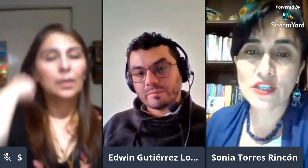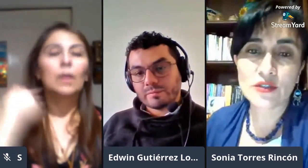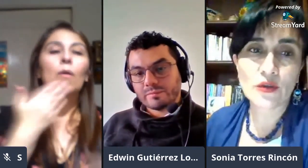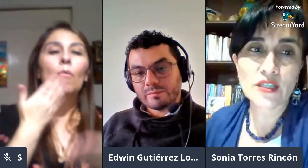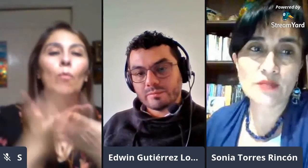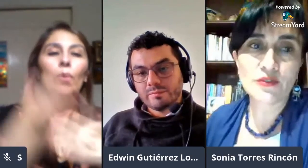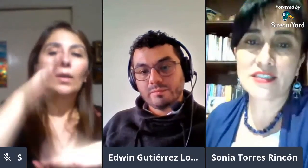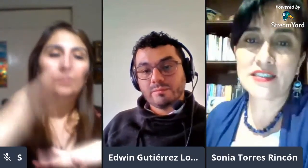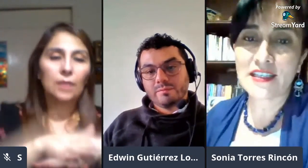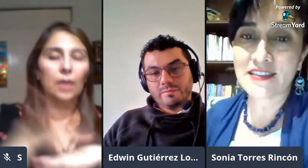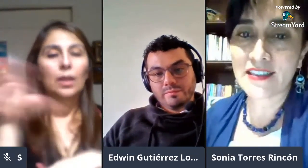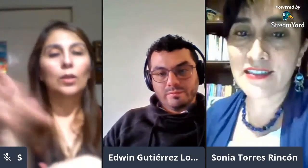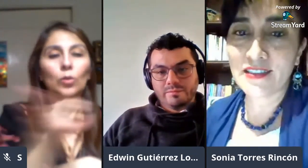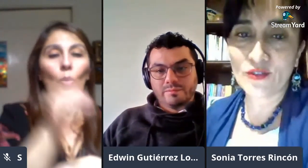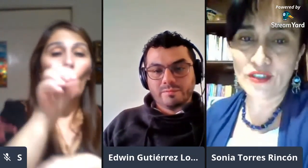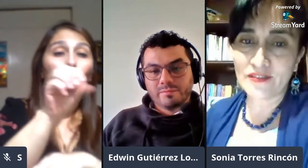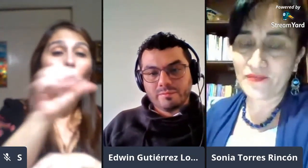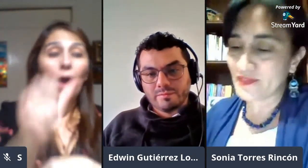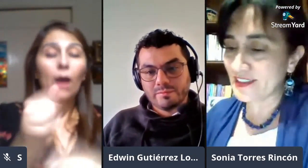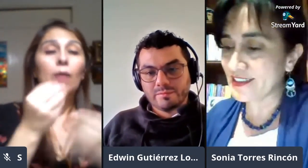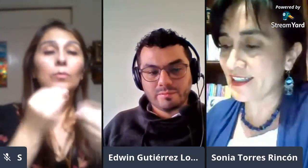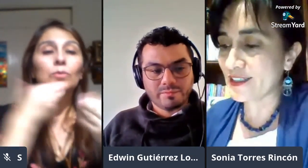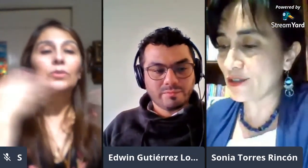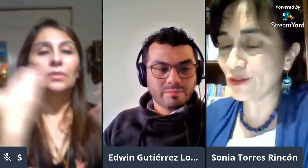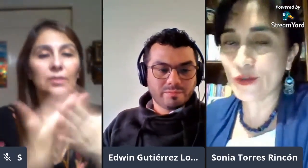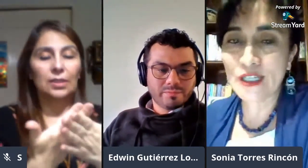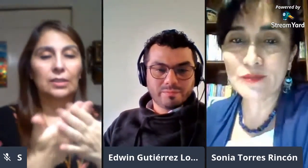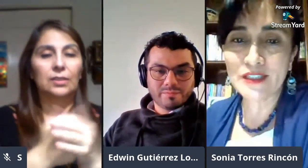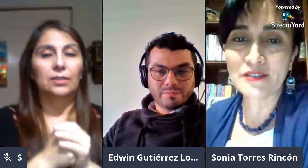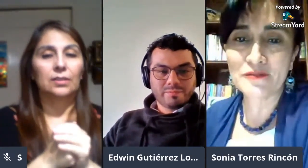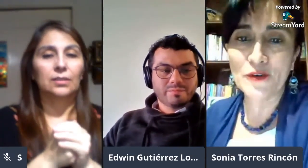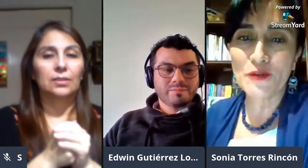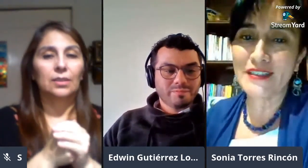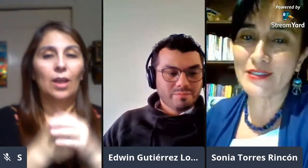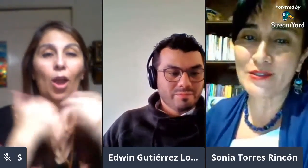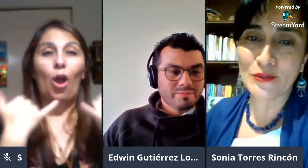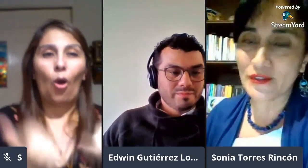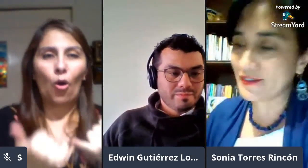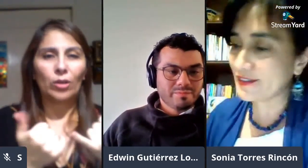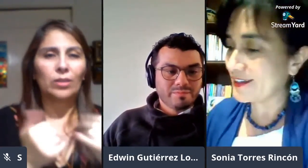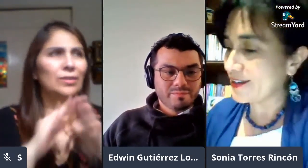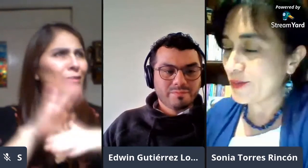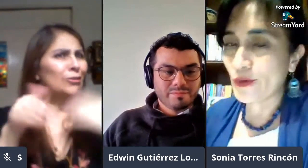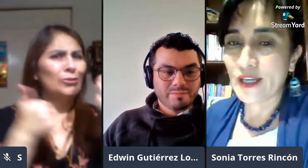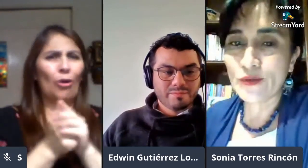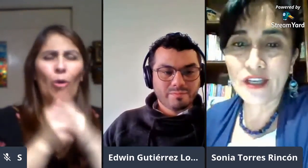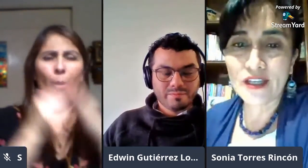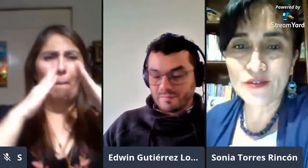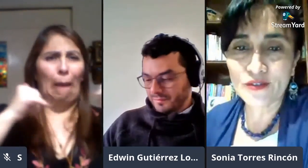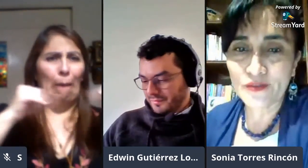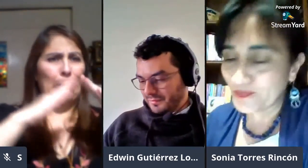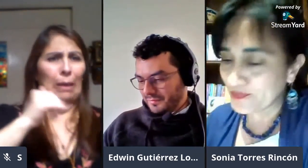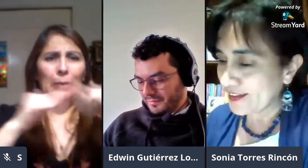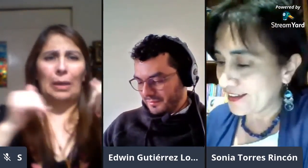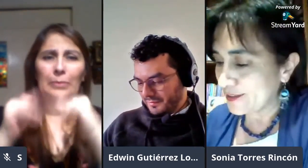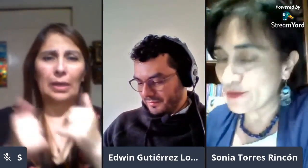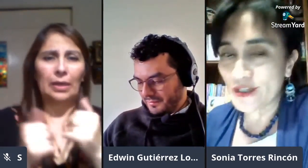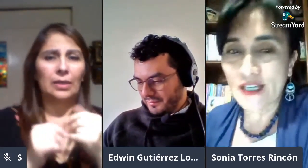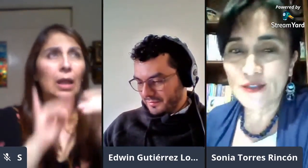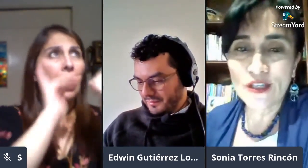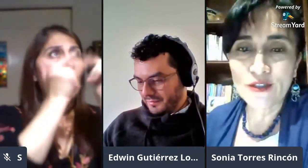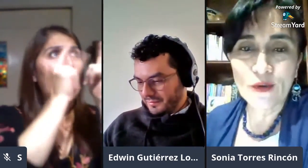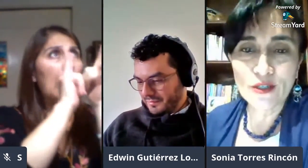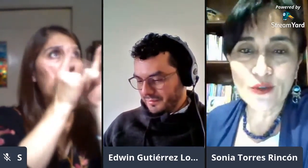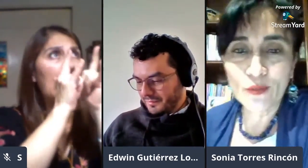a todos y a todas. Muchas gracias. Y hoy se cayeron todas las plataformas, hubo por ahí un daño,